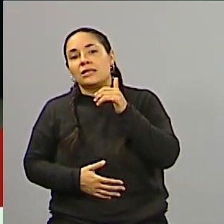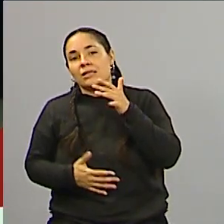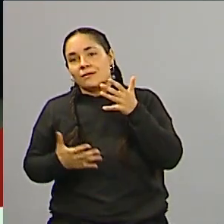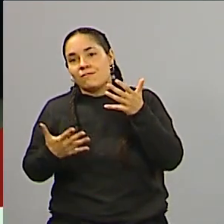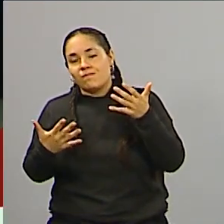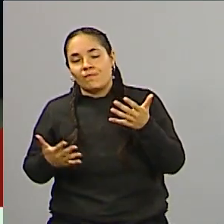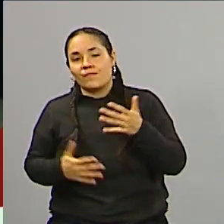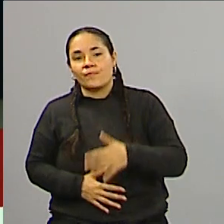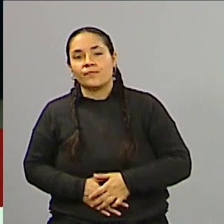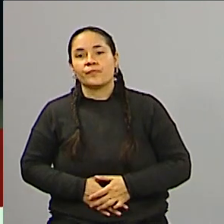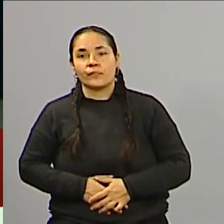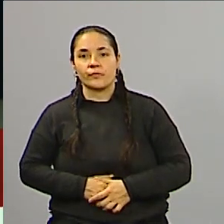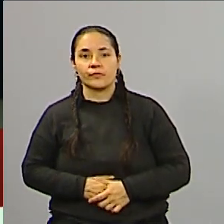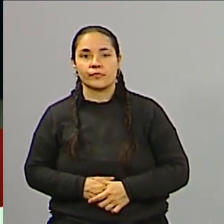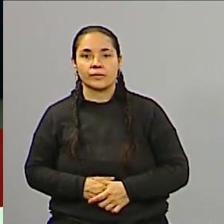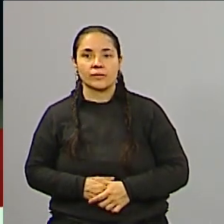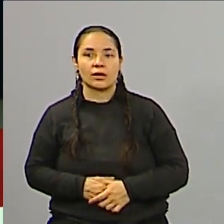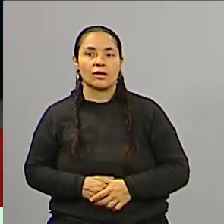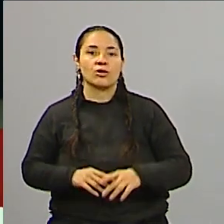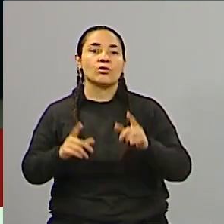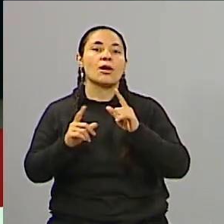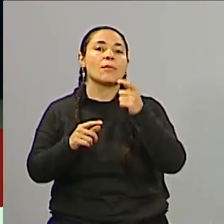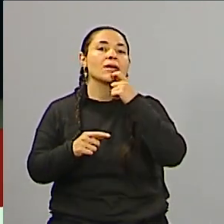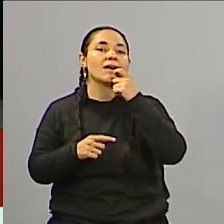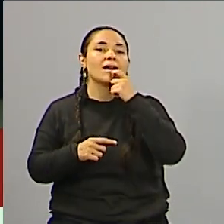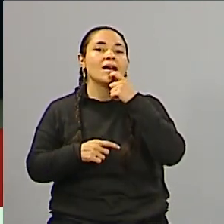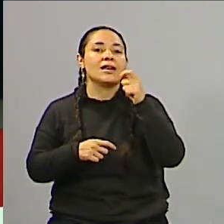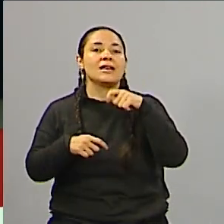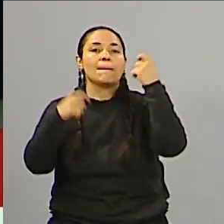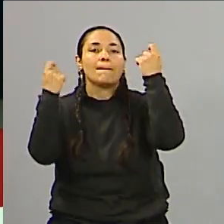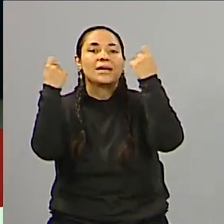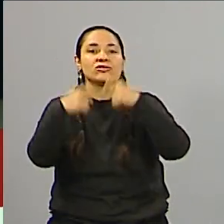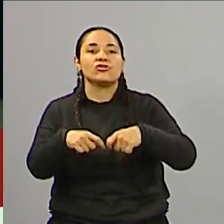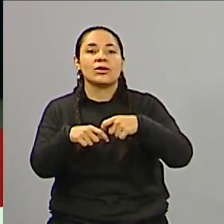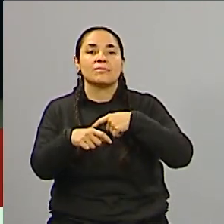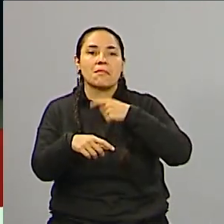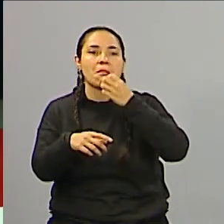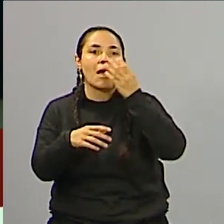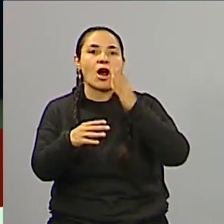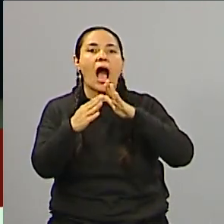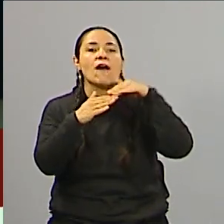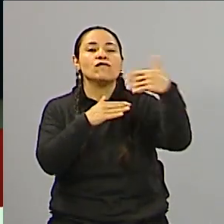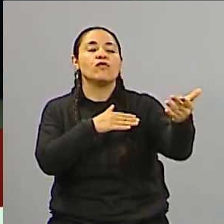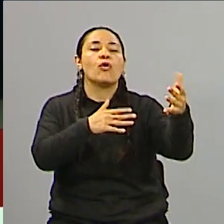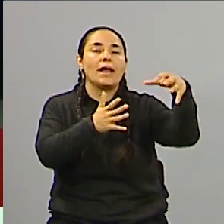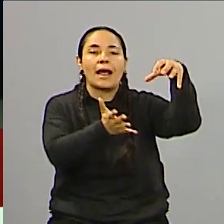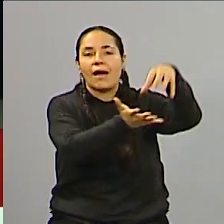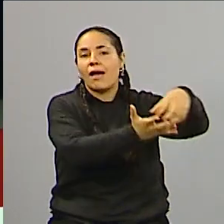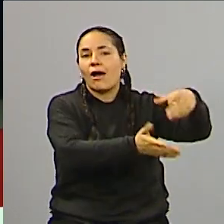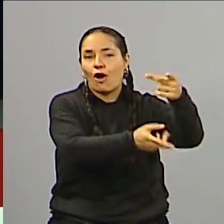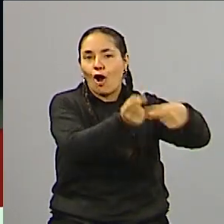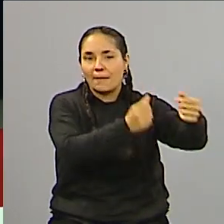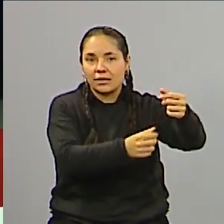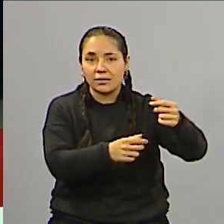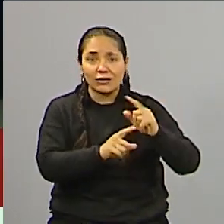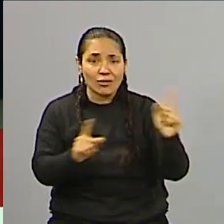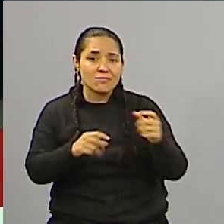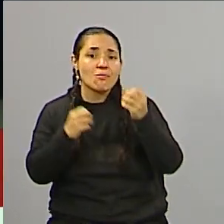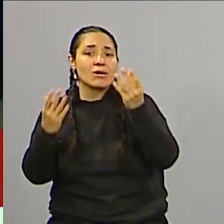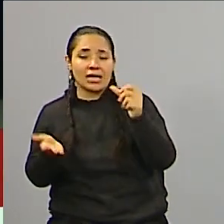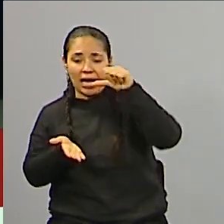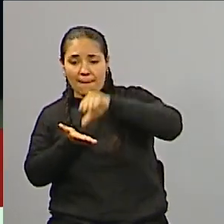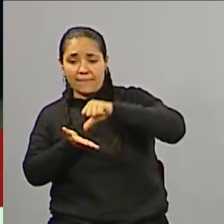combustión, estás creando combustión, estás creando hasta cárcel el tránsito, se producen más gases de invernadero.